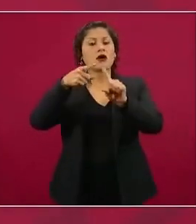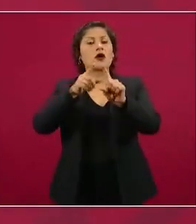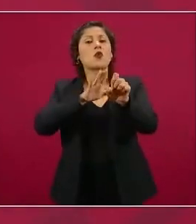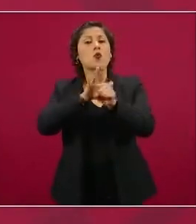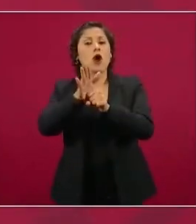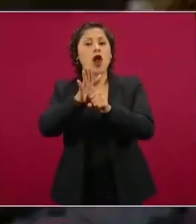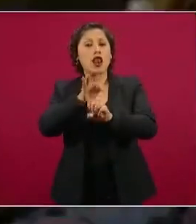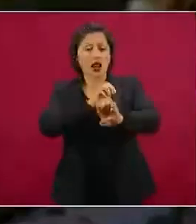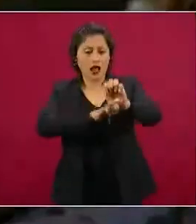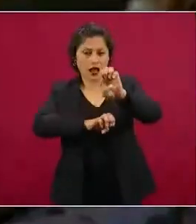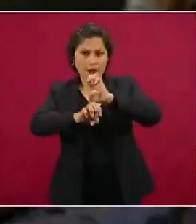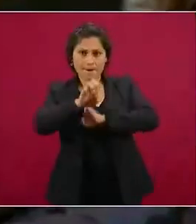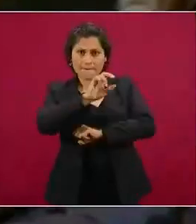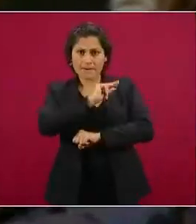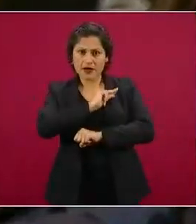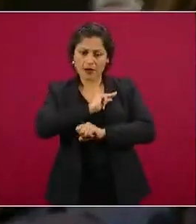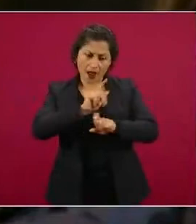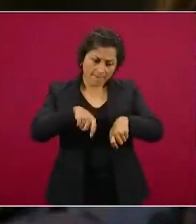eran